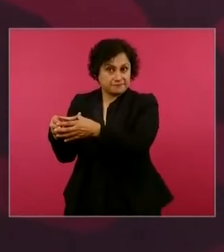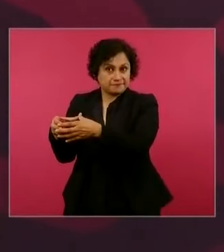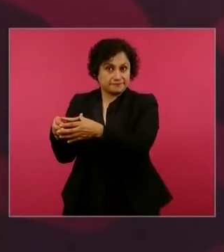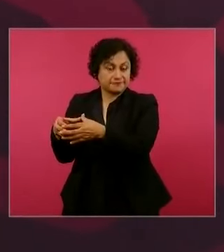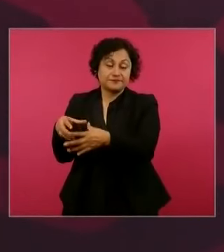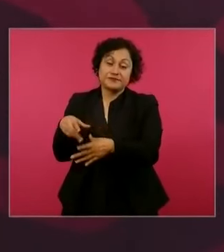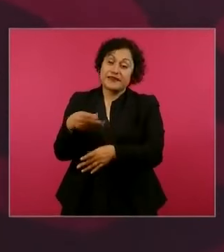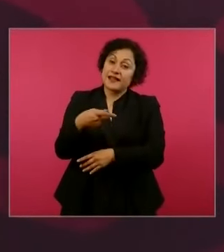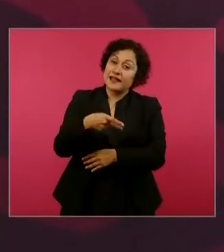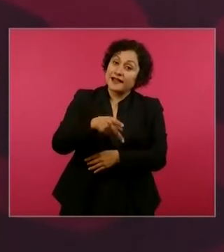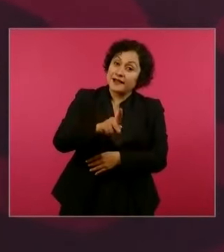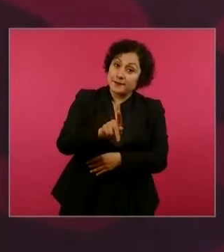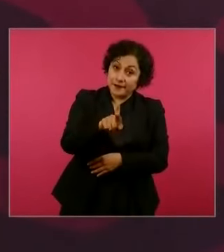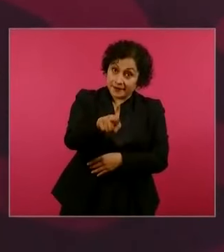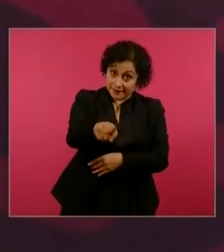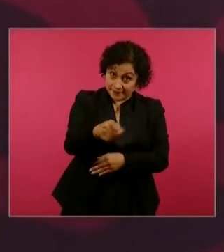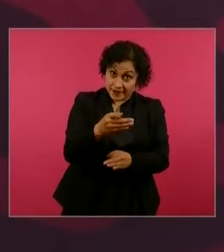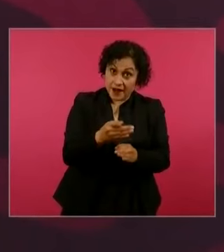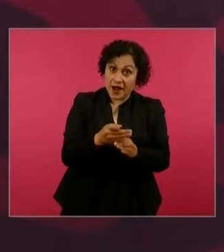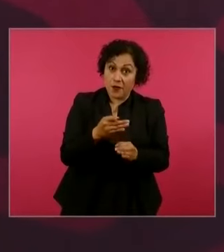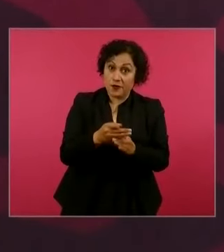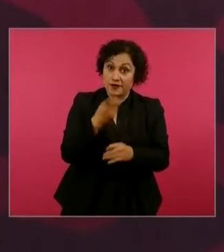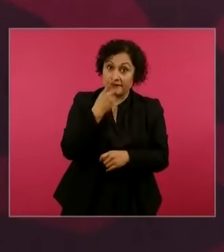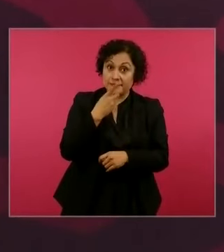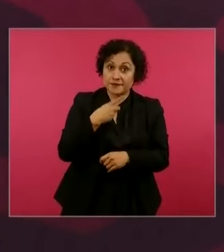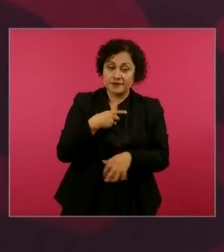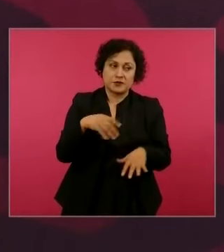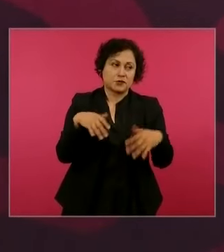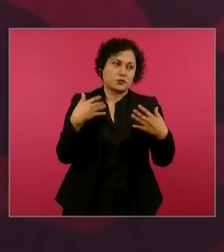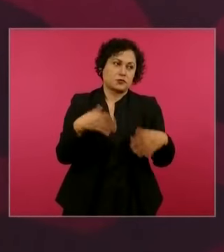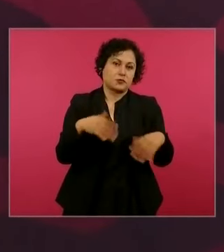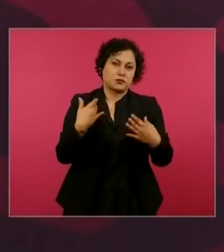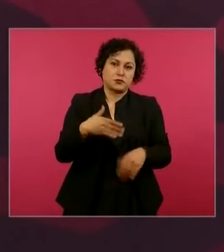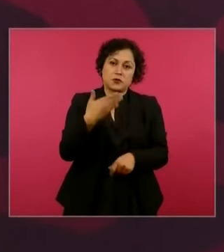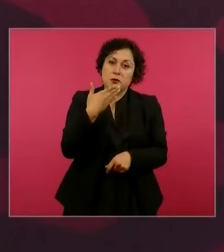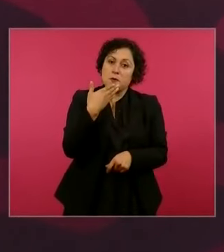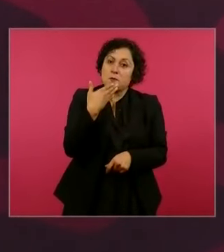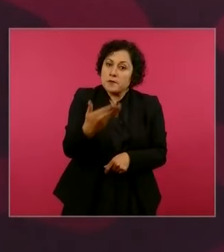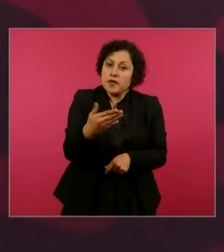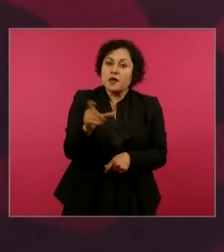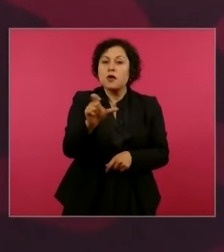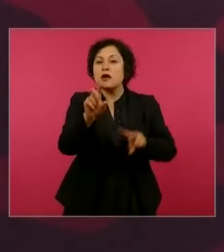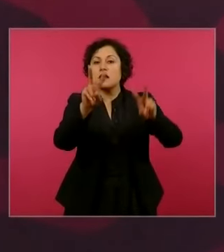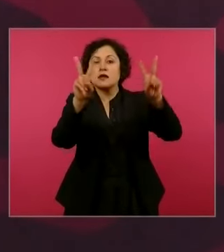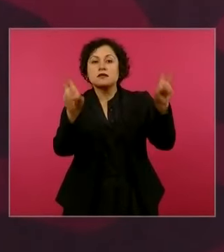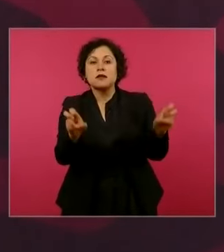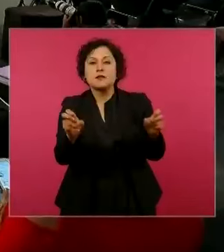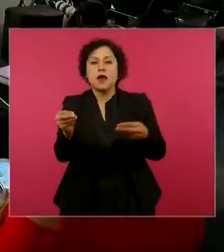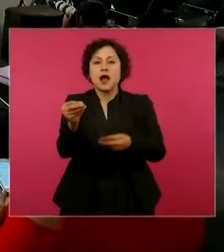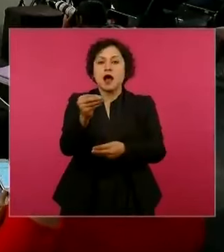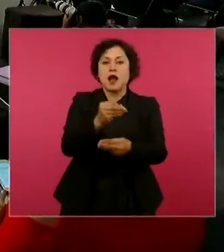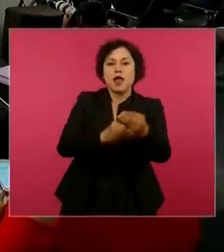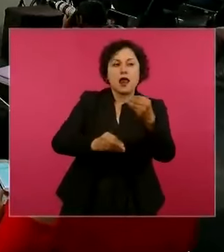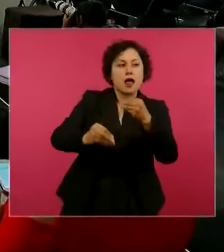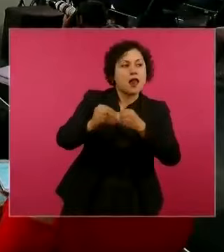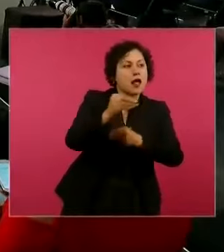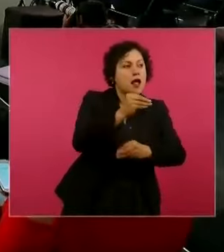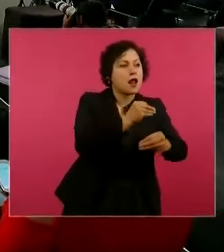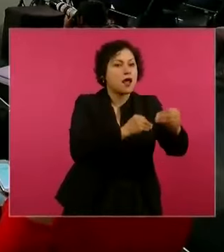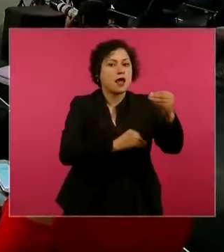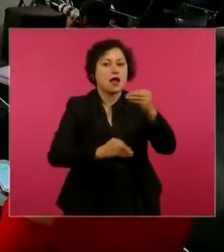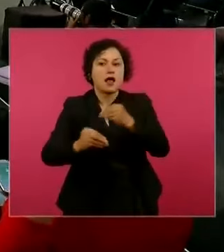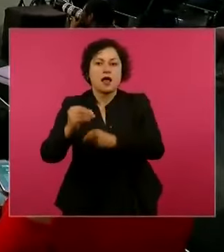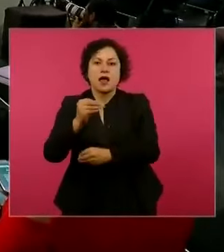para hacerla. Como también hay gente que tiene maestrías, doctorados y postdoctorados que no pueden dedicarse a